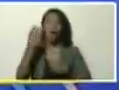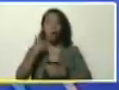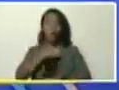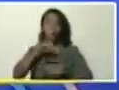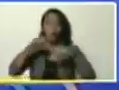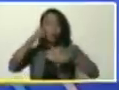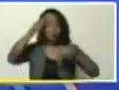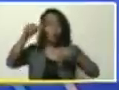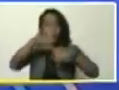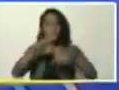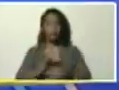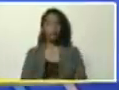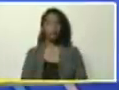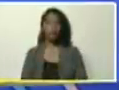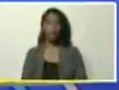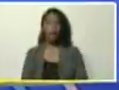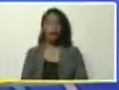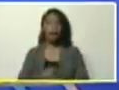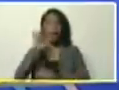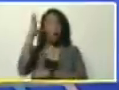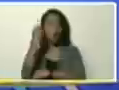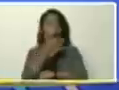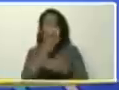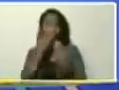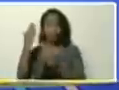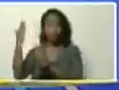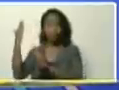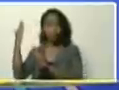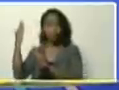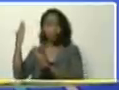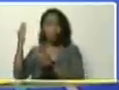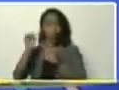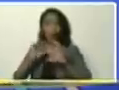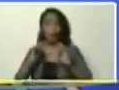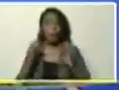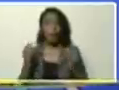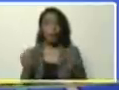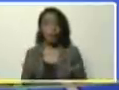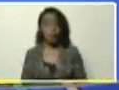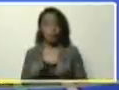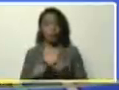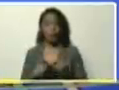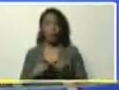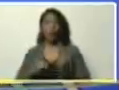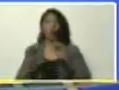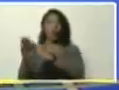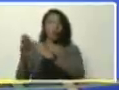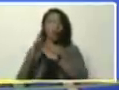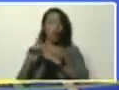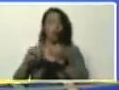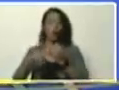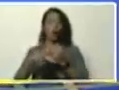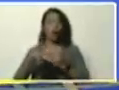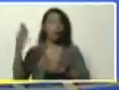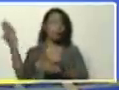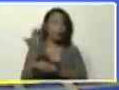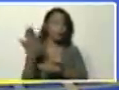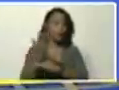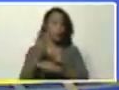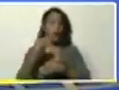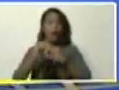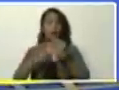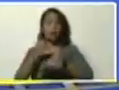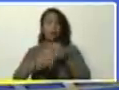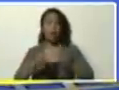pueblo. Han logrado ellos, con la pandemia, con el bloqueo, con las sanciones, deteriorar